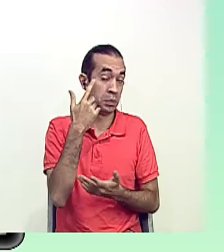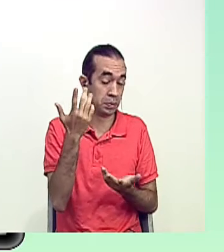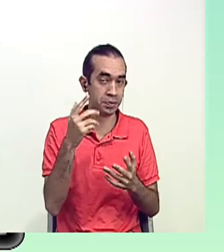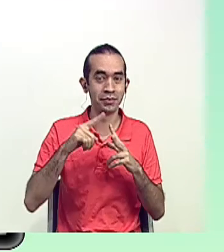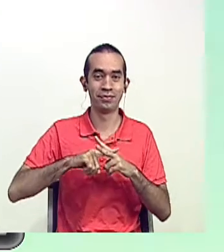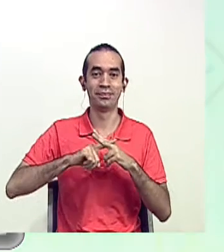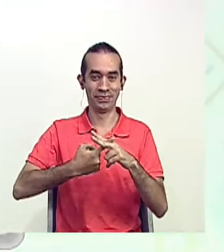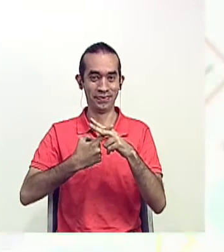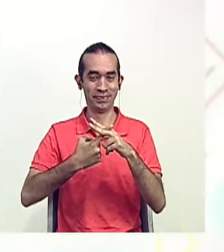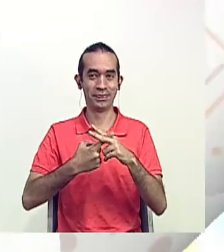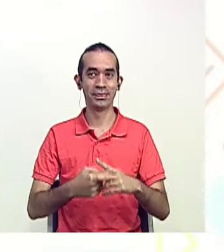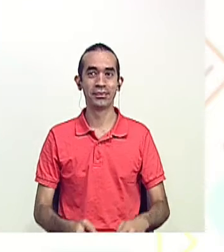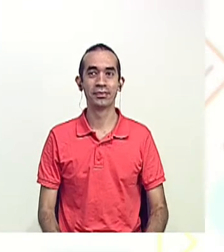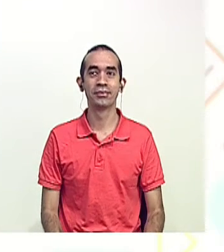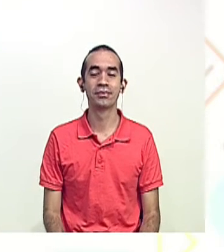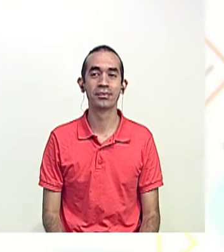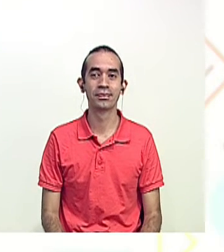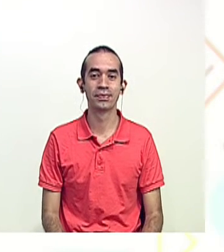empecemos.